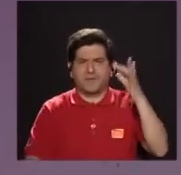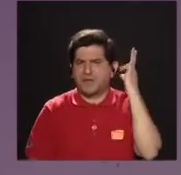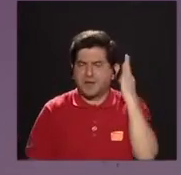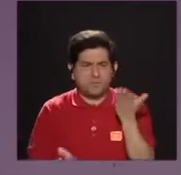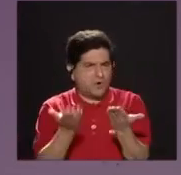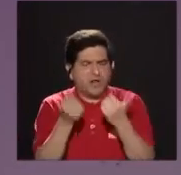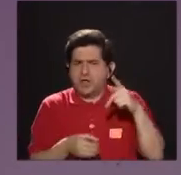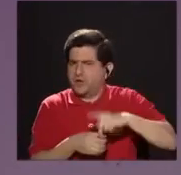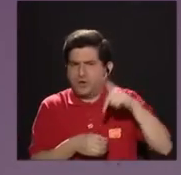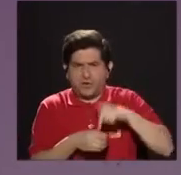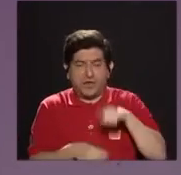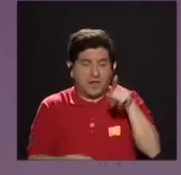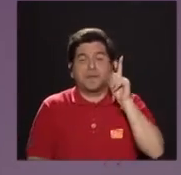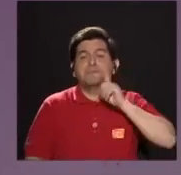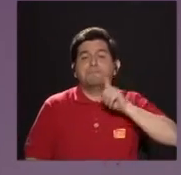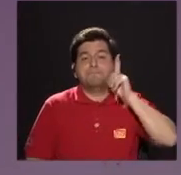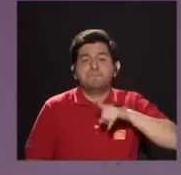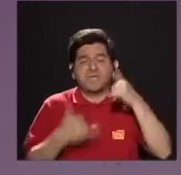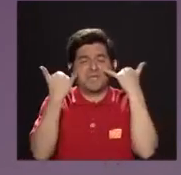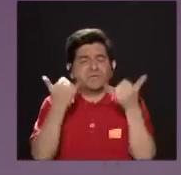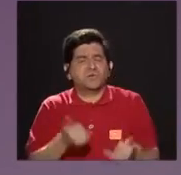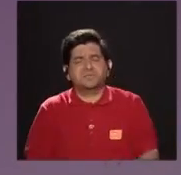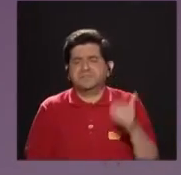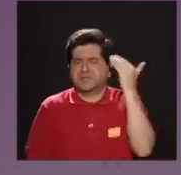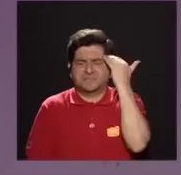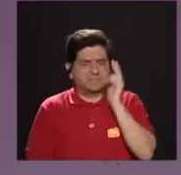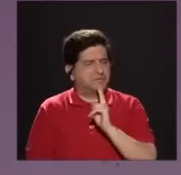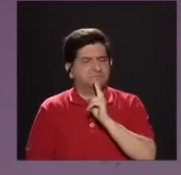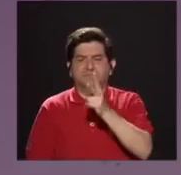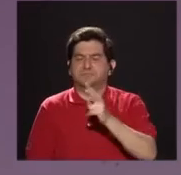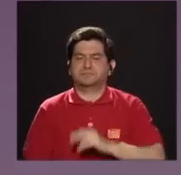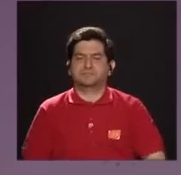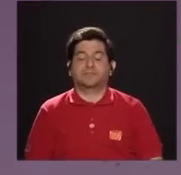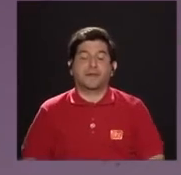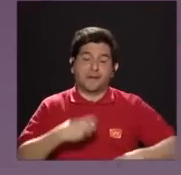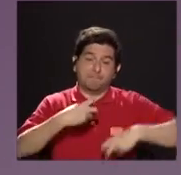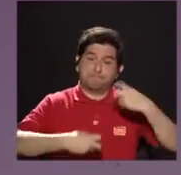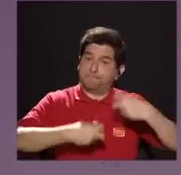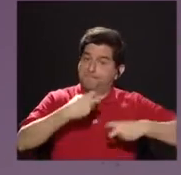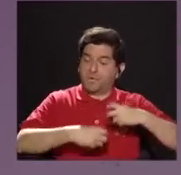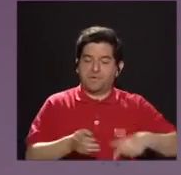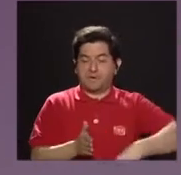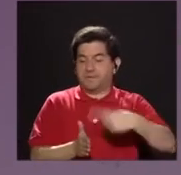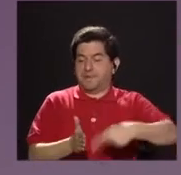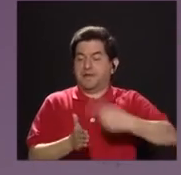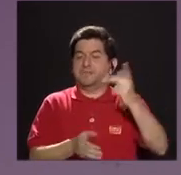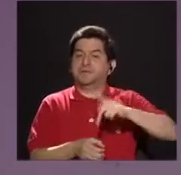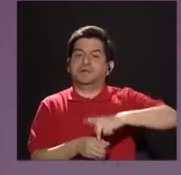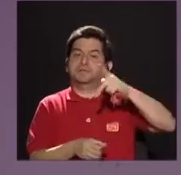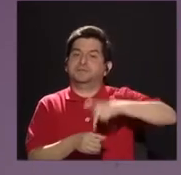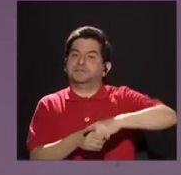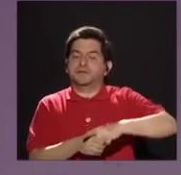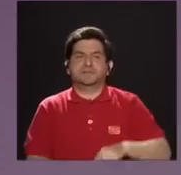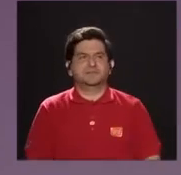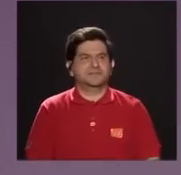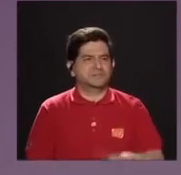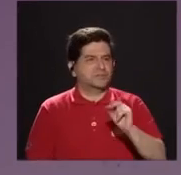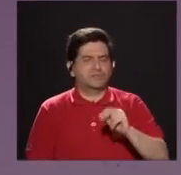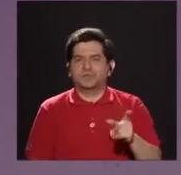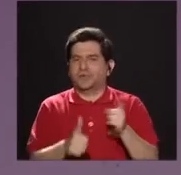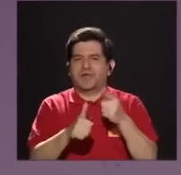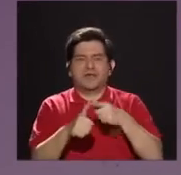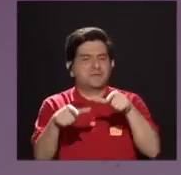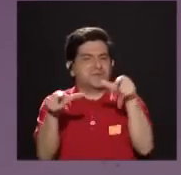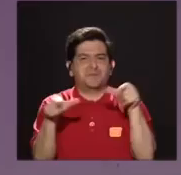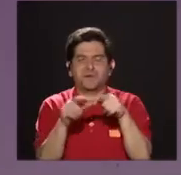quieren participar. Eso es un mito que ya hace mucho sabemos que no es cierto. El problema es que muchas veces cuando participan, no participan en primer